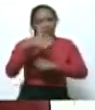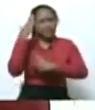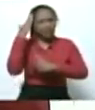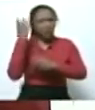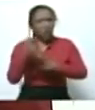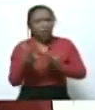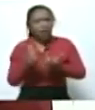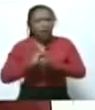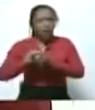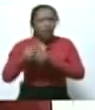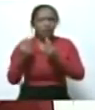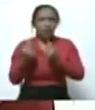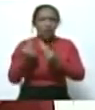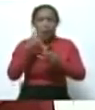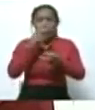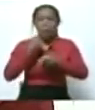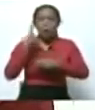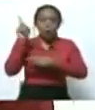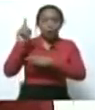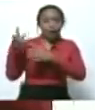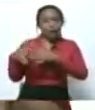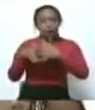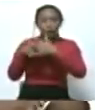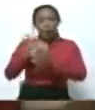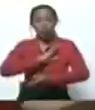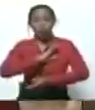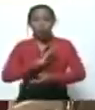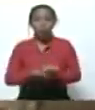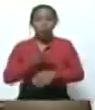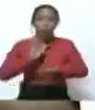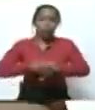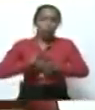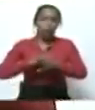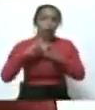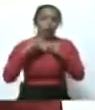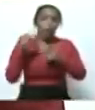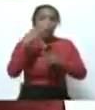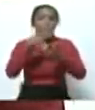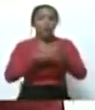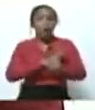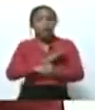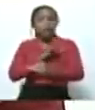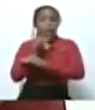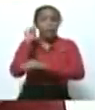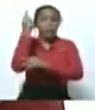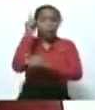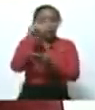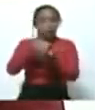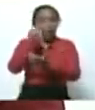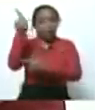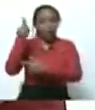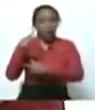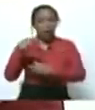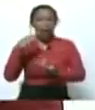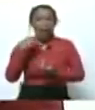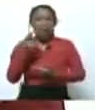Unidos, en los bancos de Estados Unidos. Porque toda la mercancía de ellos va para allá. Que el señor Petro diga